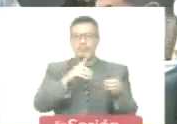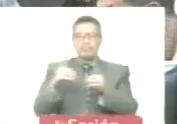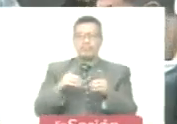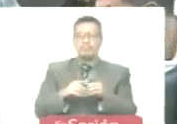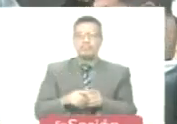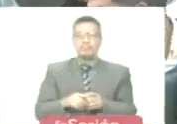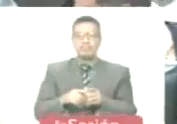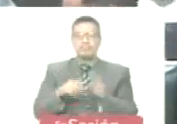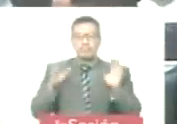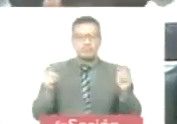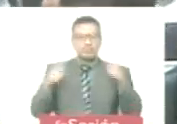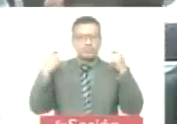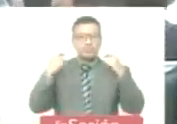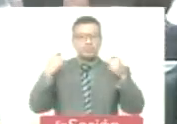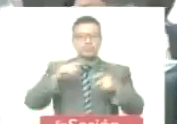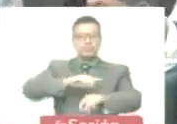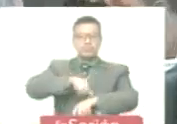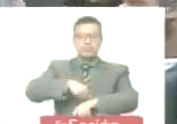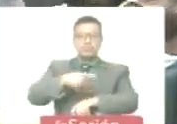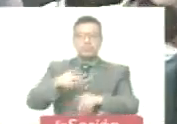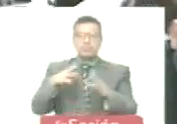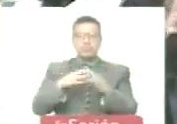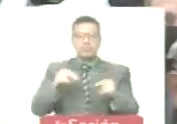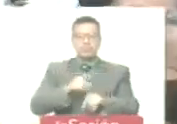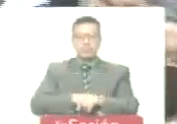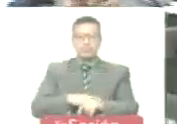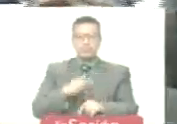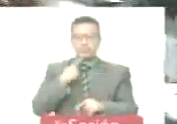estamos proponiendo el diferimiento. Todo, señor presidente.